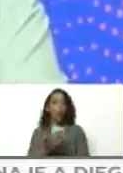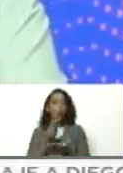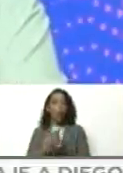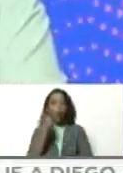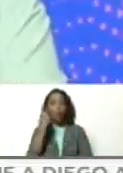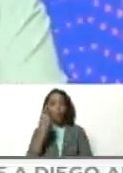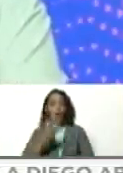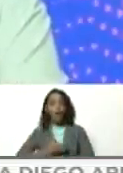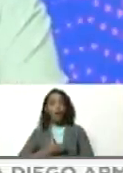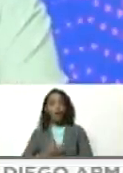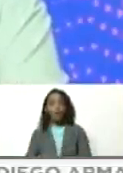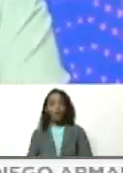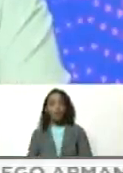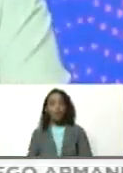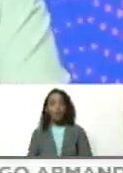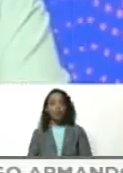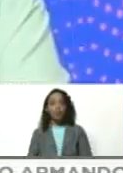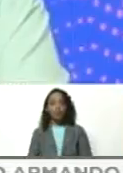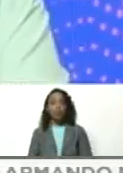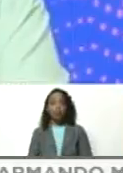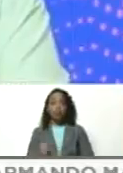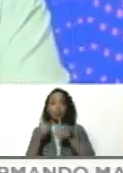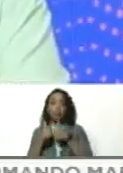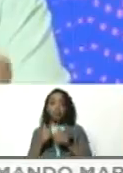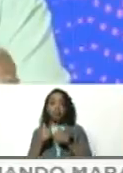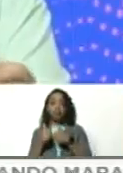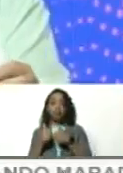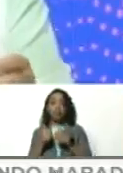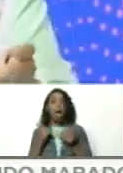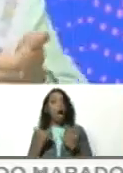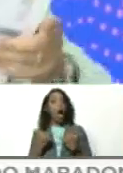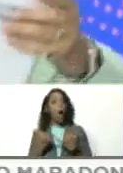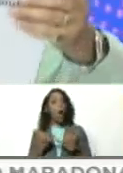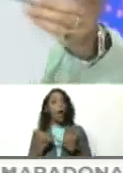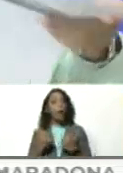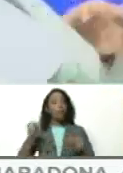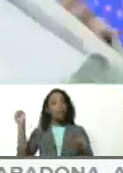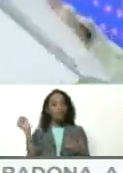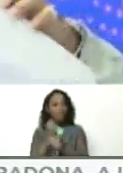alcaldía. Muy bien. Ahora a trabajar.